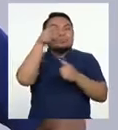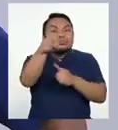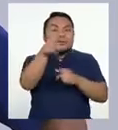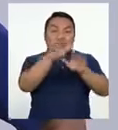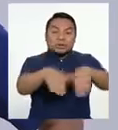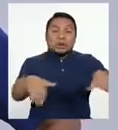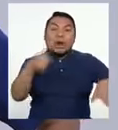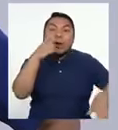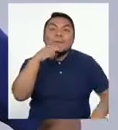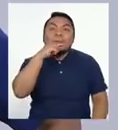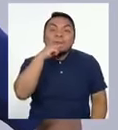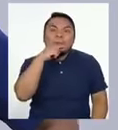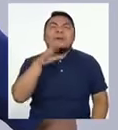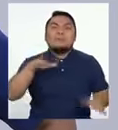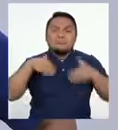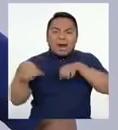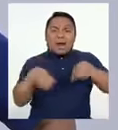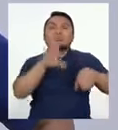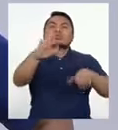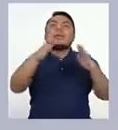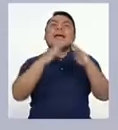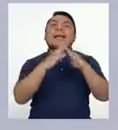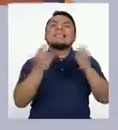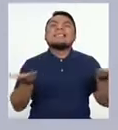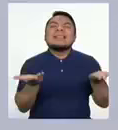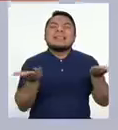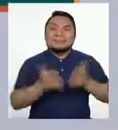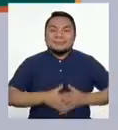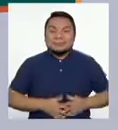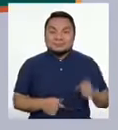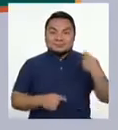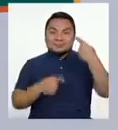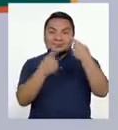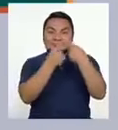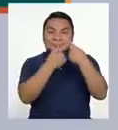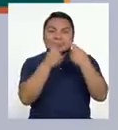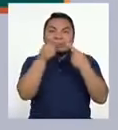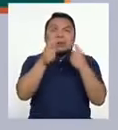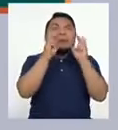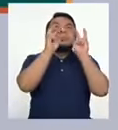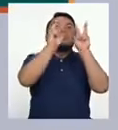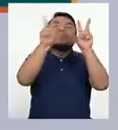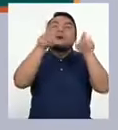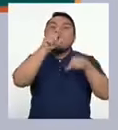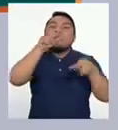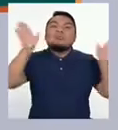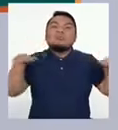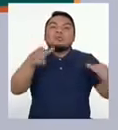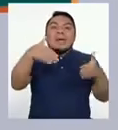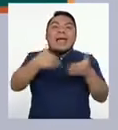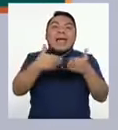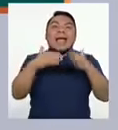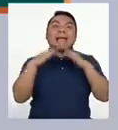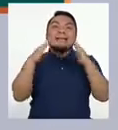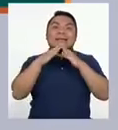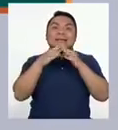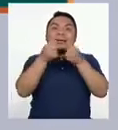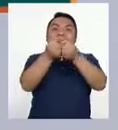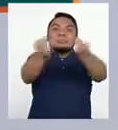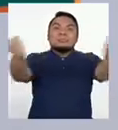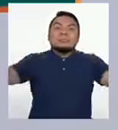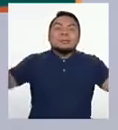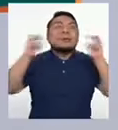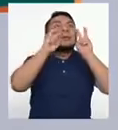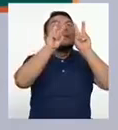las niñas y niños pueden realizar en casa. 1. Observar a las aves que hay cerca de ustedes.